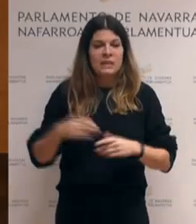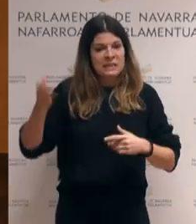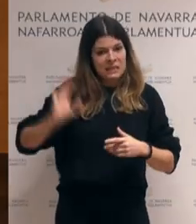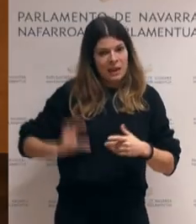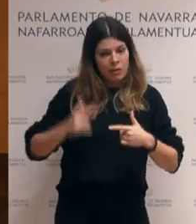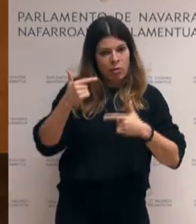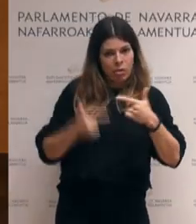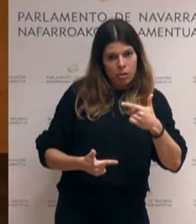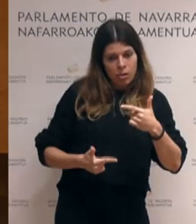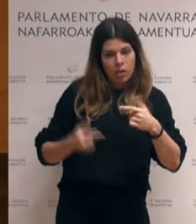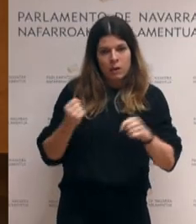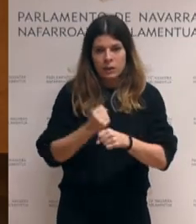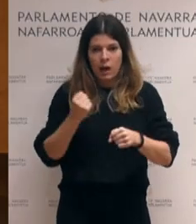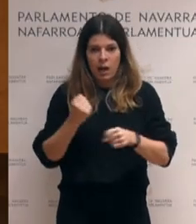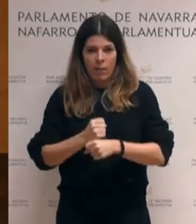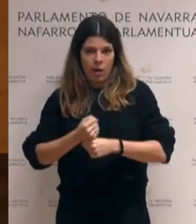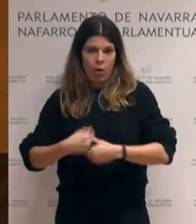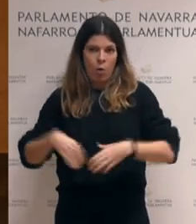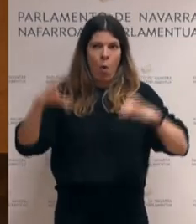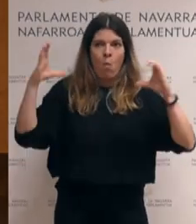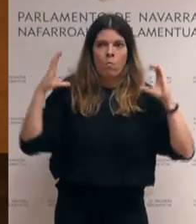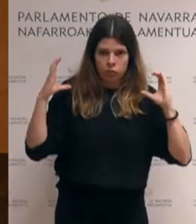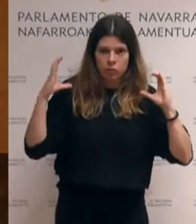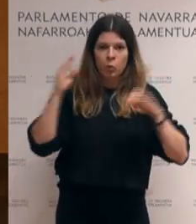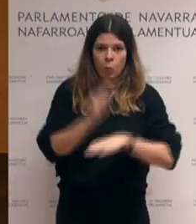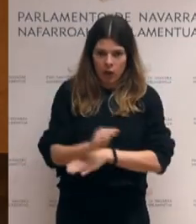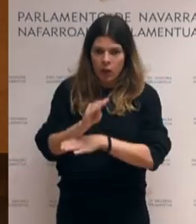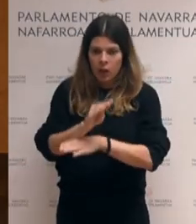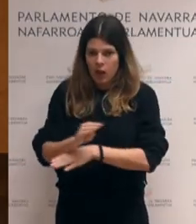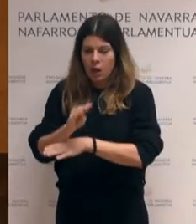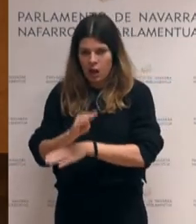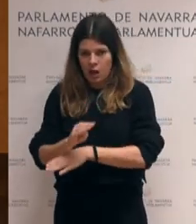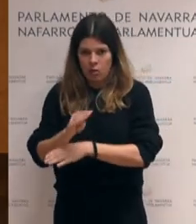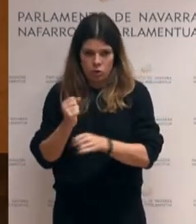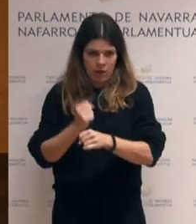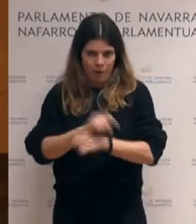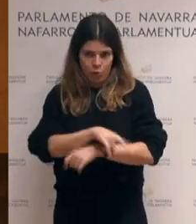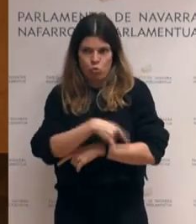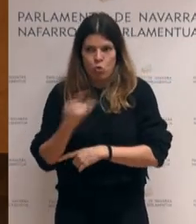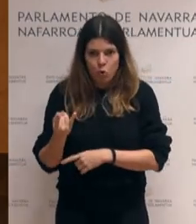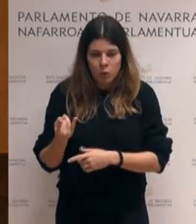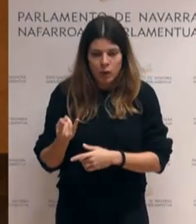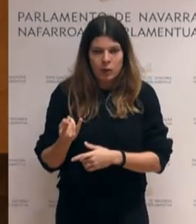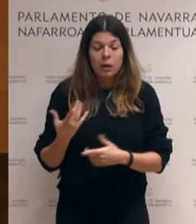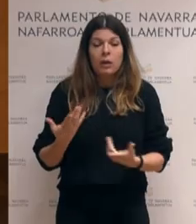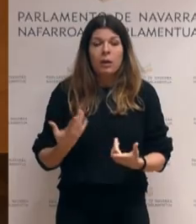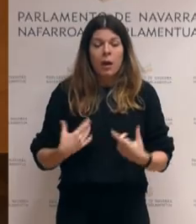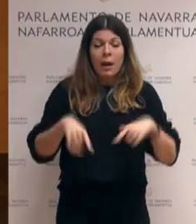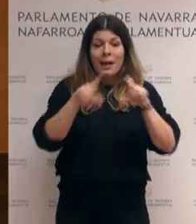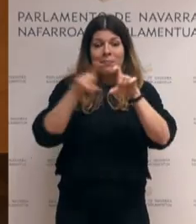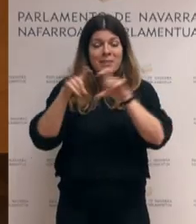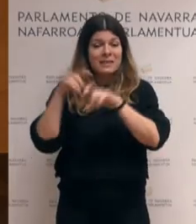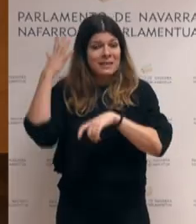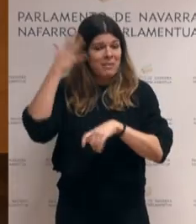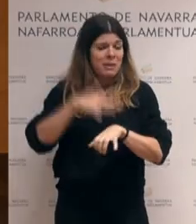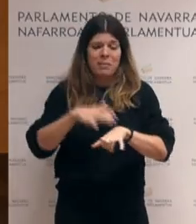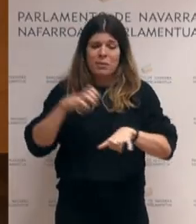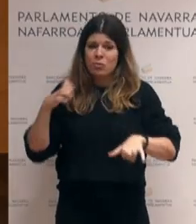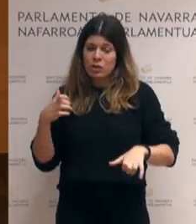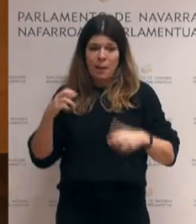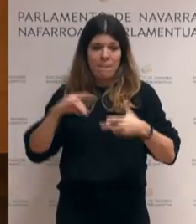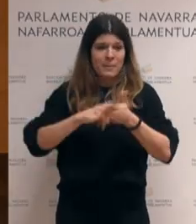carga de trabajo añadida por cuidados el que parte gran parte de las empresas navarras no tenga no cuente con un plan de igualdad